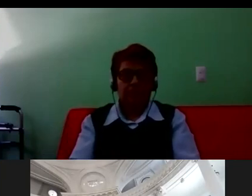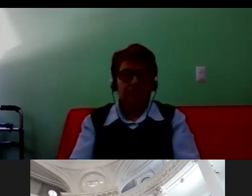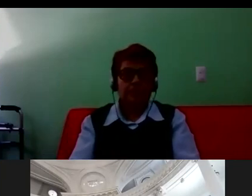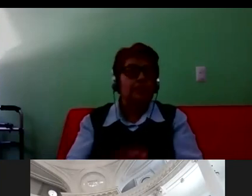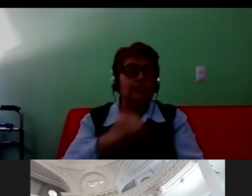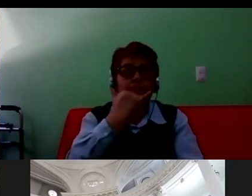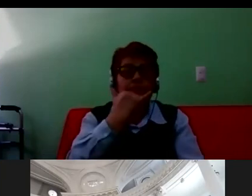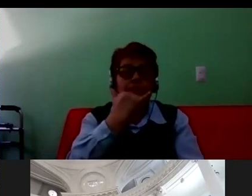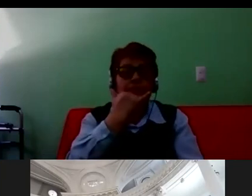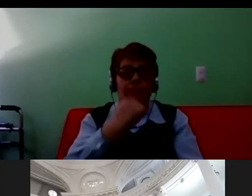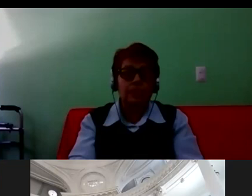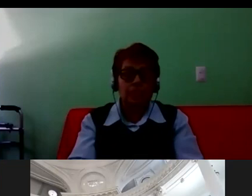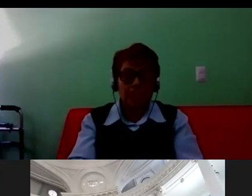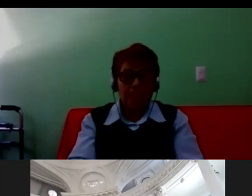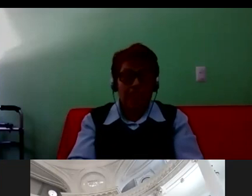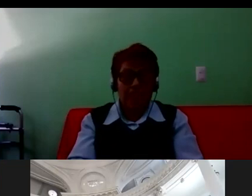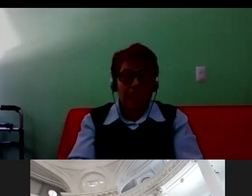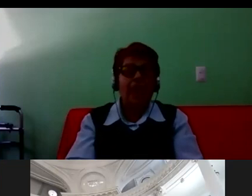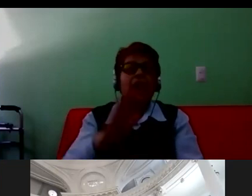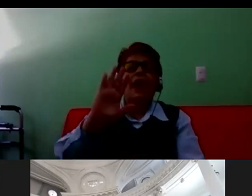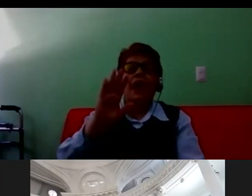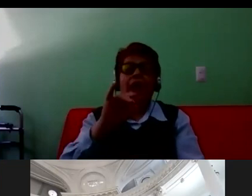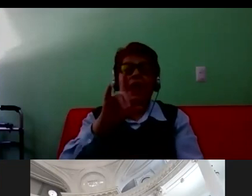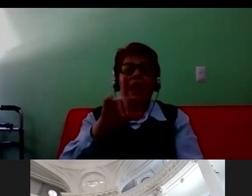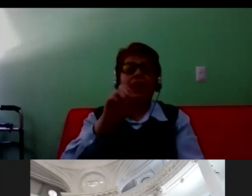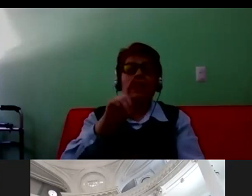Perdón. ¿Alguien? Leticia. Leticia